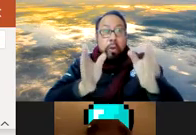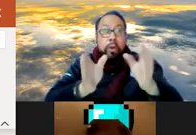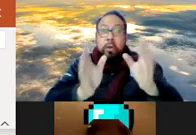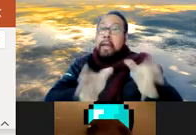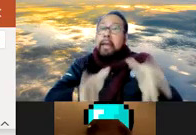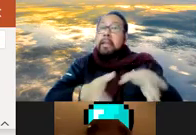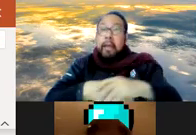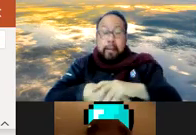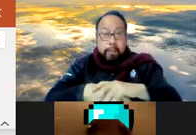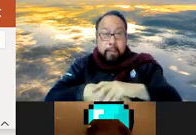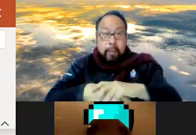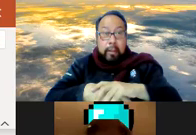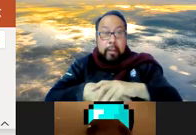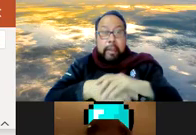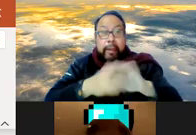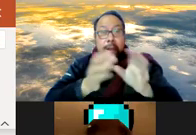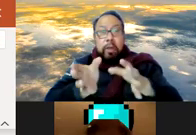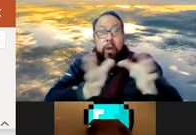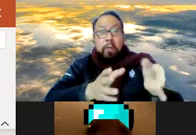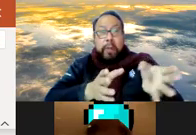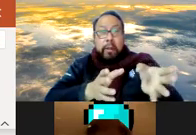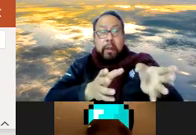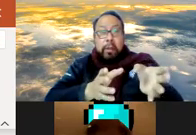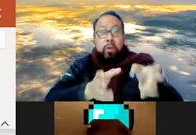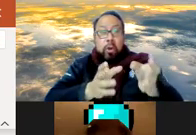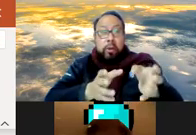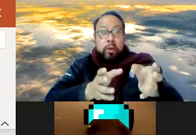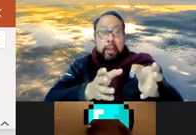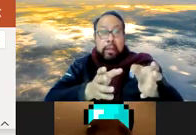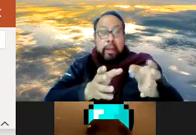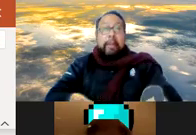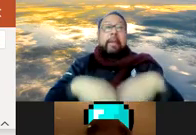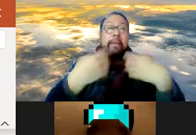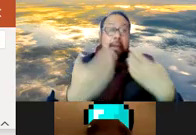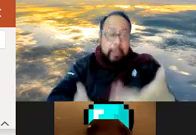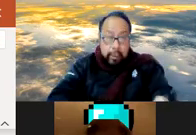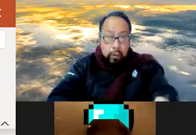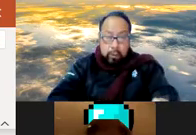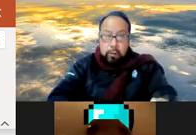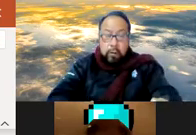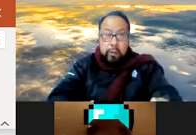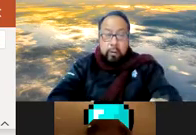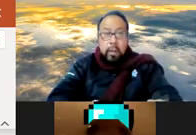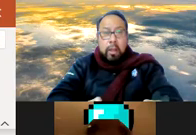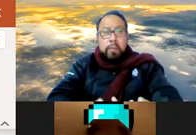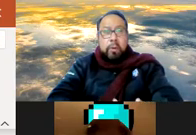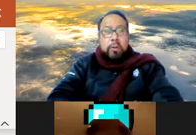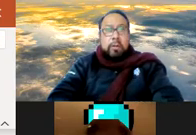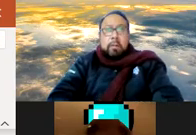sus códigos de ética. Y aquellos que rompen esos códigos de ética y que están inscritos a esos